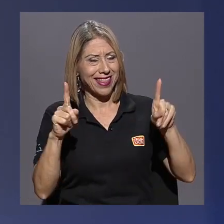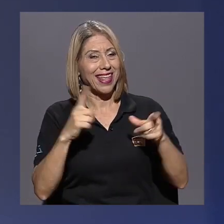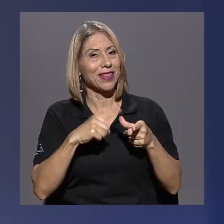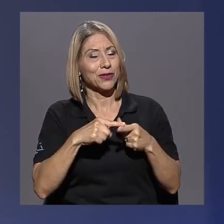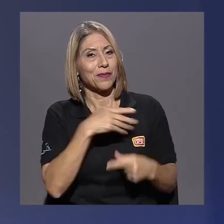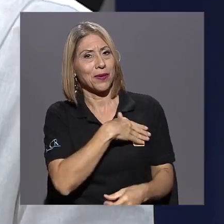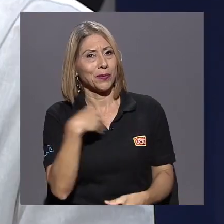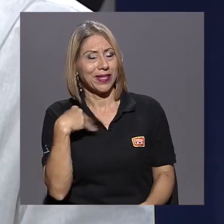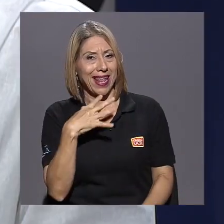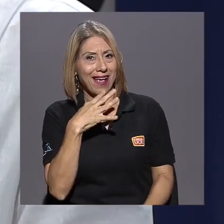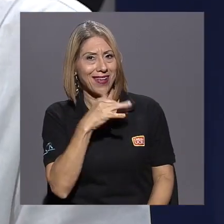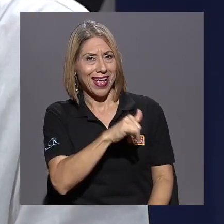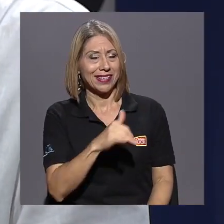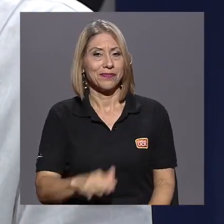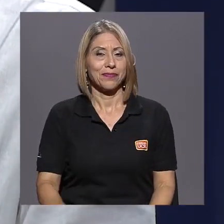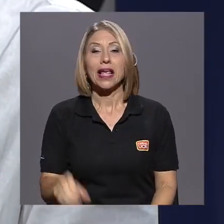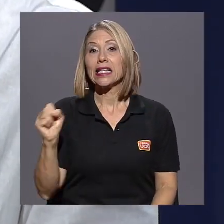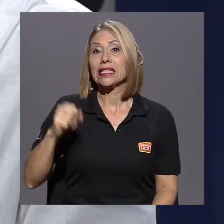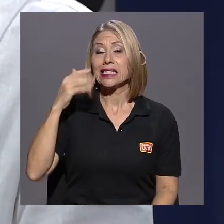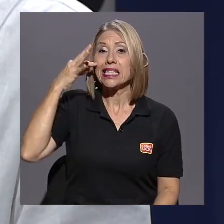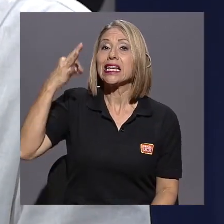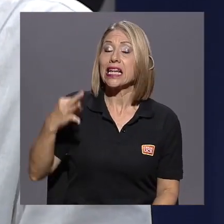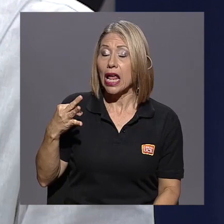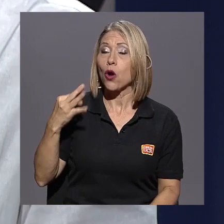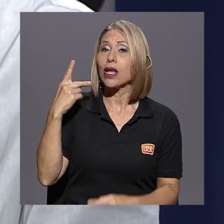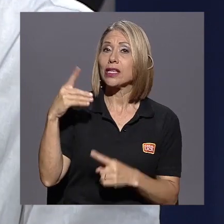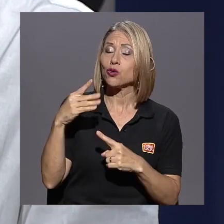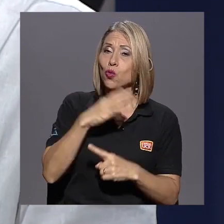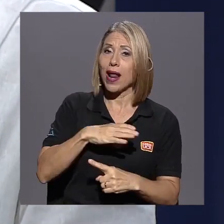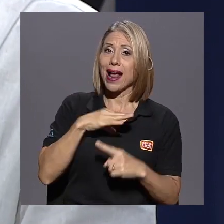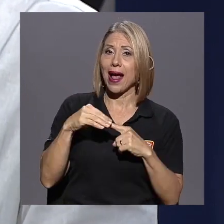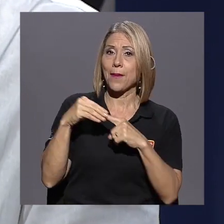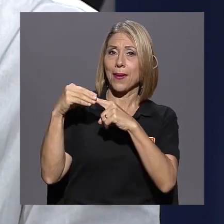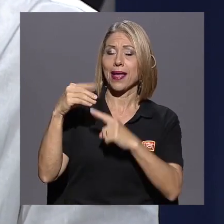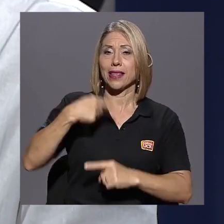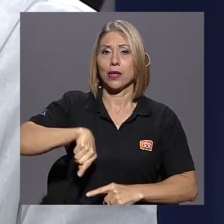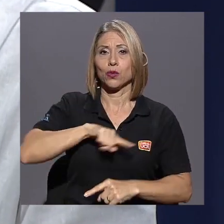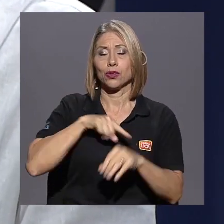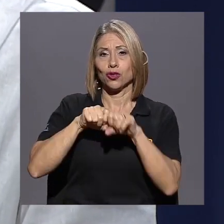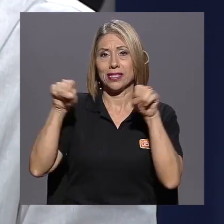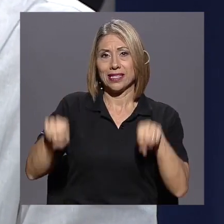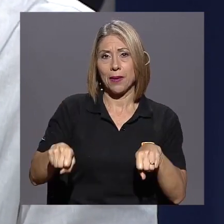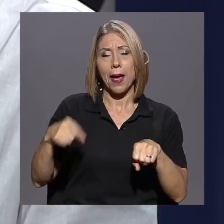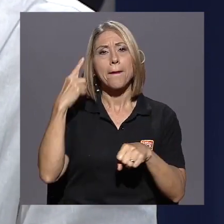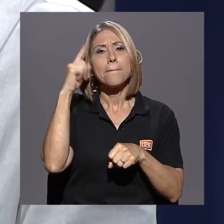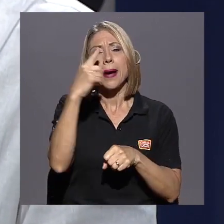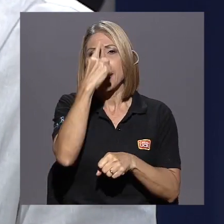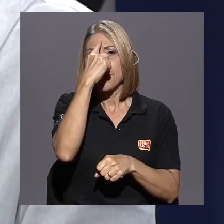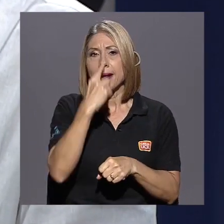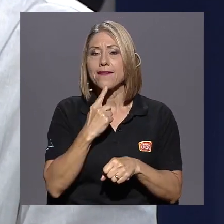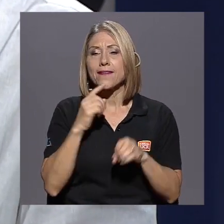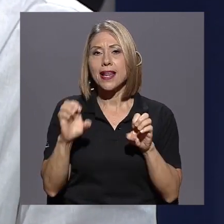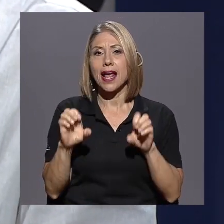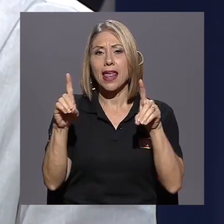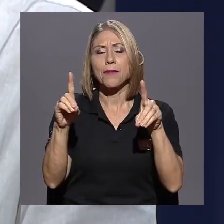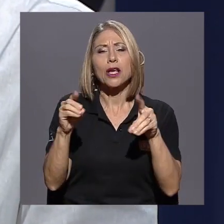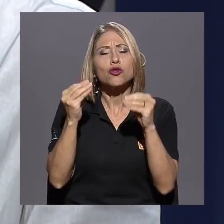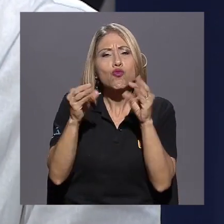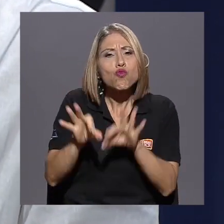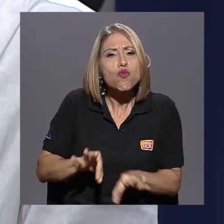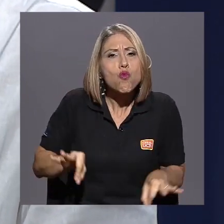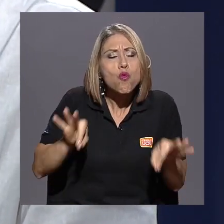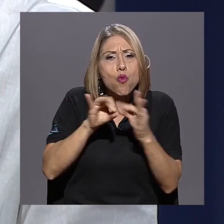se refiriera eso sí creo que es algo muy particular de nuestro sistema para el perfil académico es muy importante la investigación